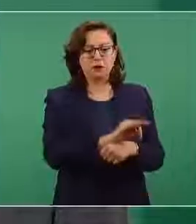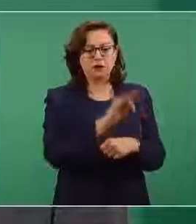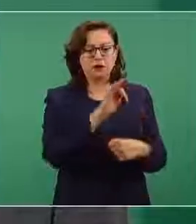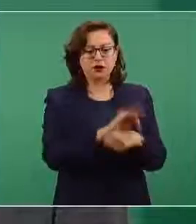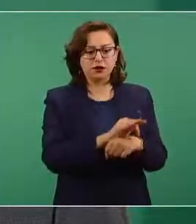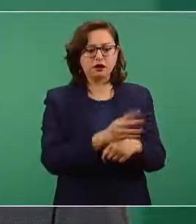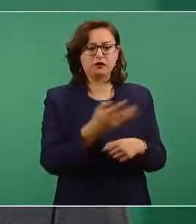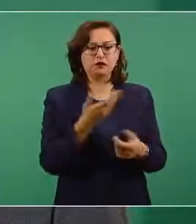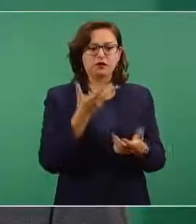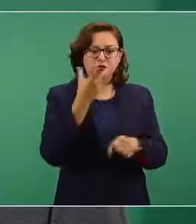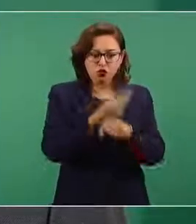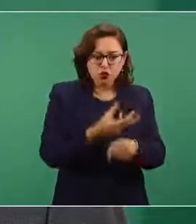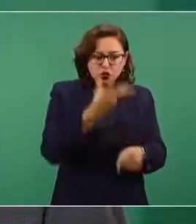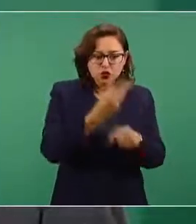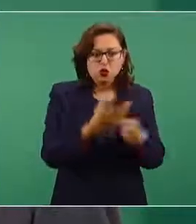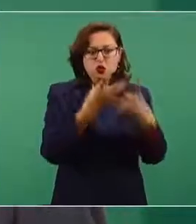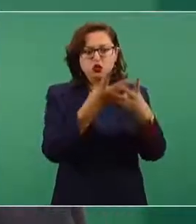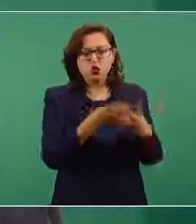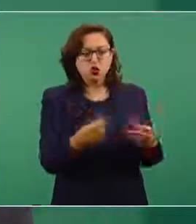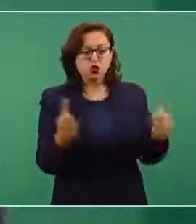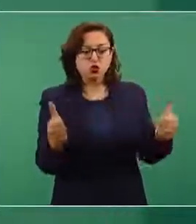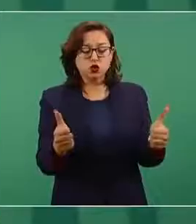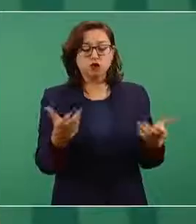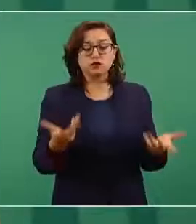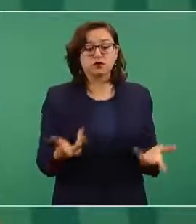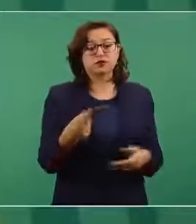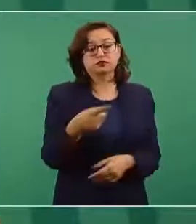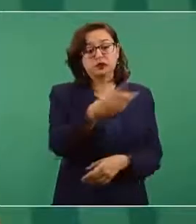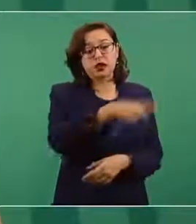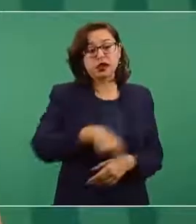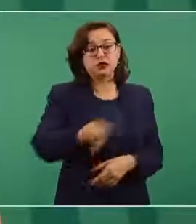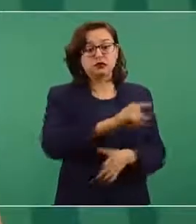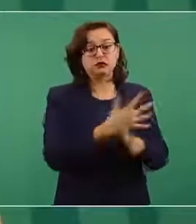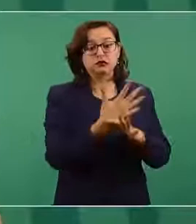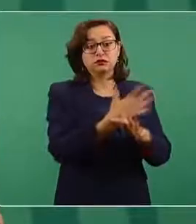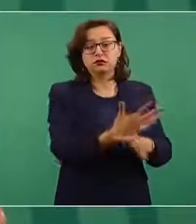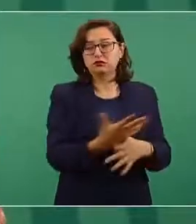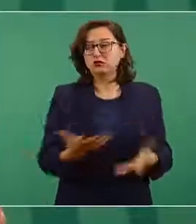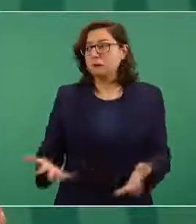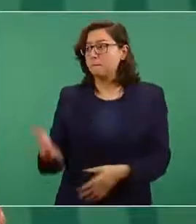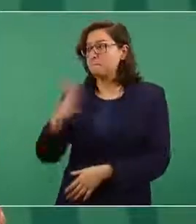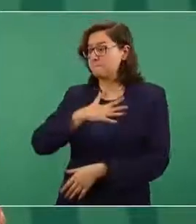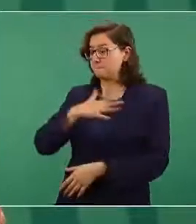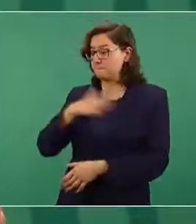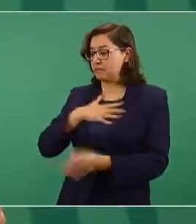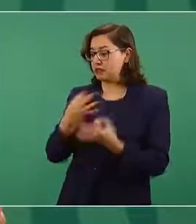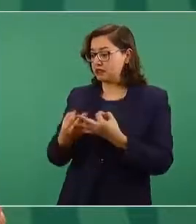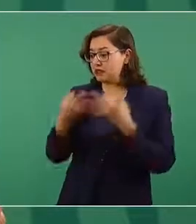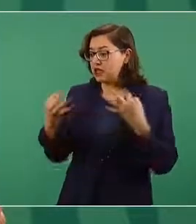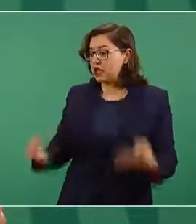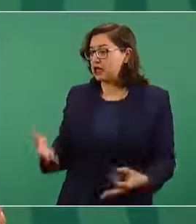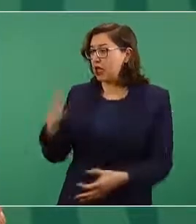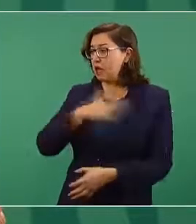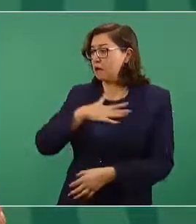siempre es de que les arrebataron sus tierras, como les quitaron el agua.